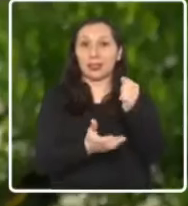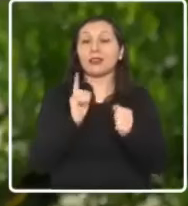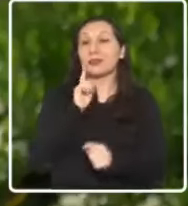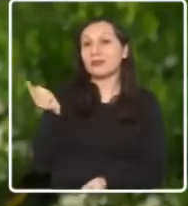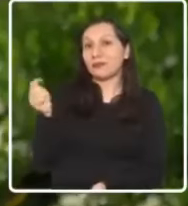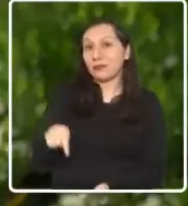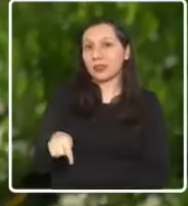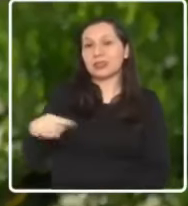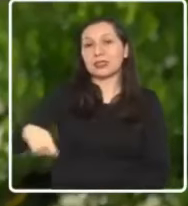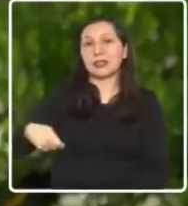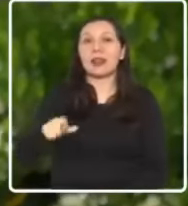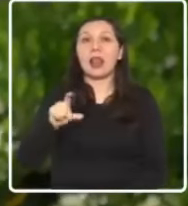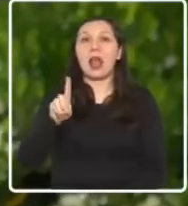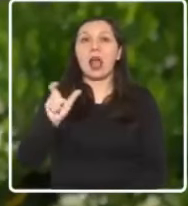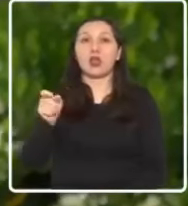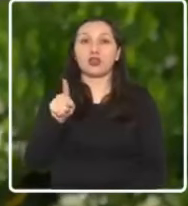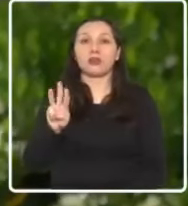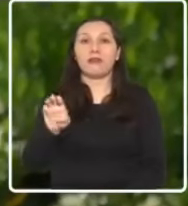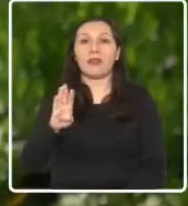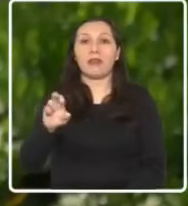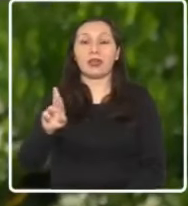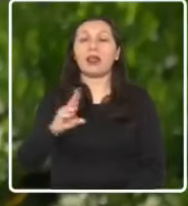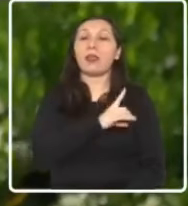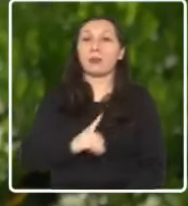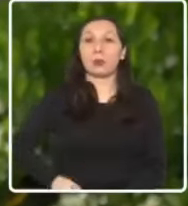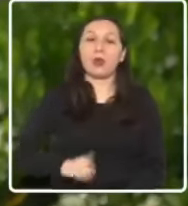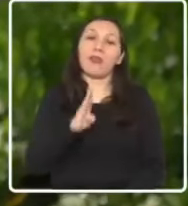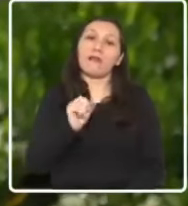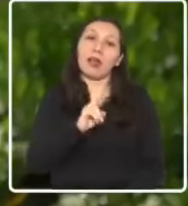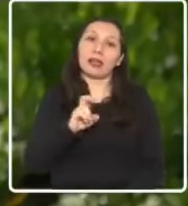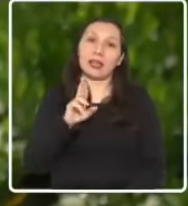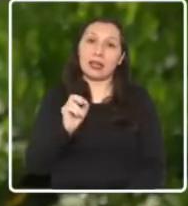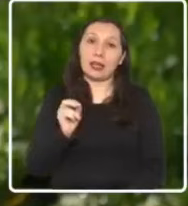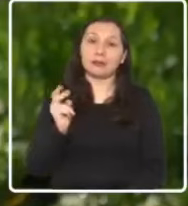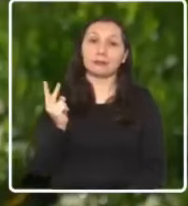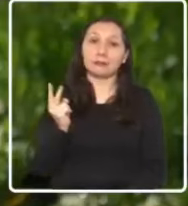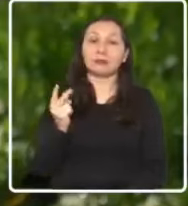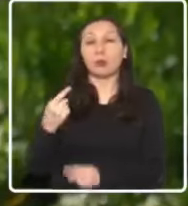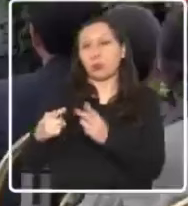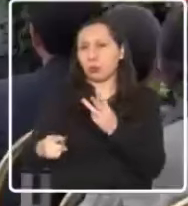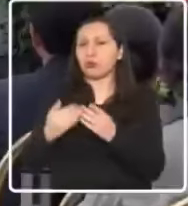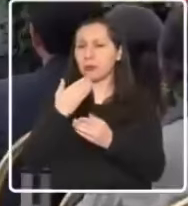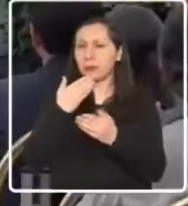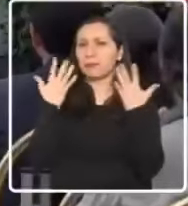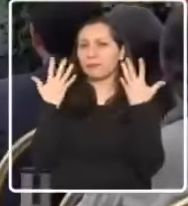¿cierto?, al senador Lagos Weber y al diputado Barrera, entre otros.